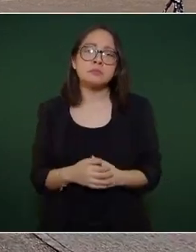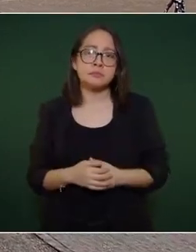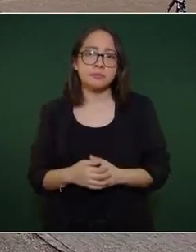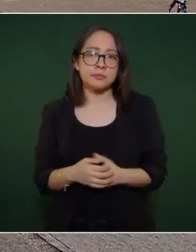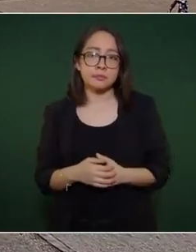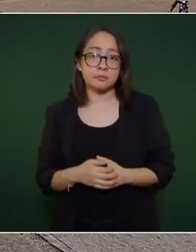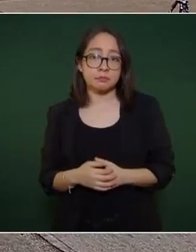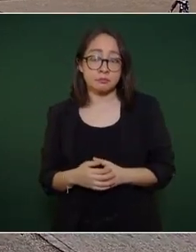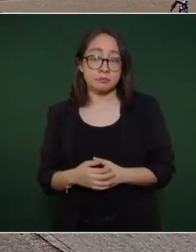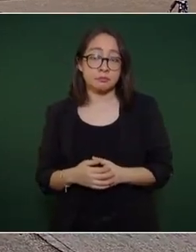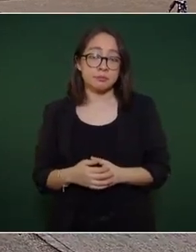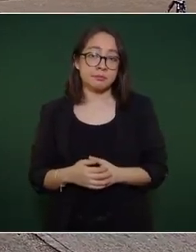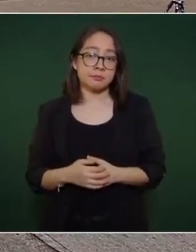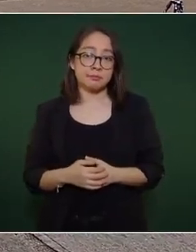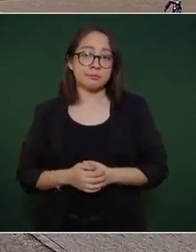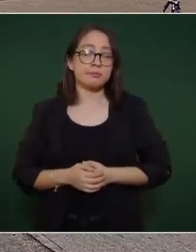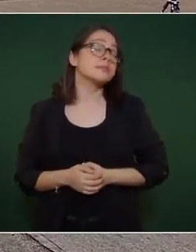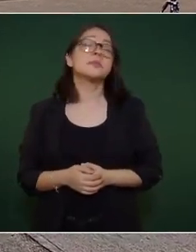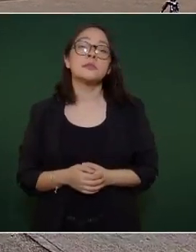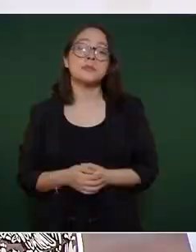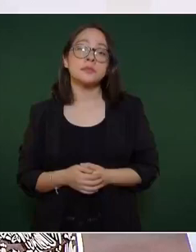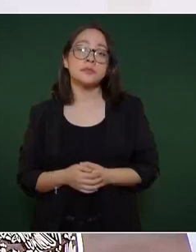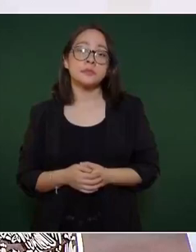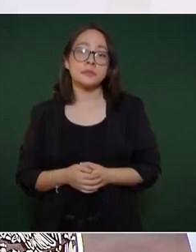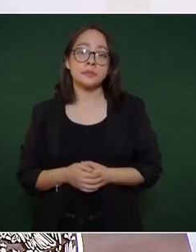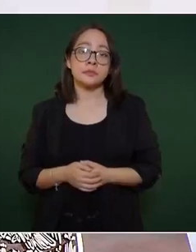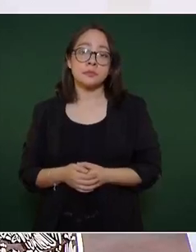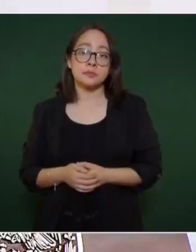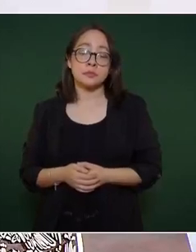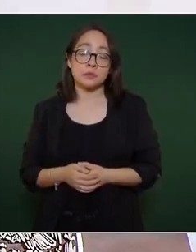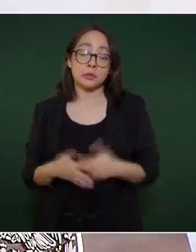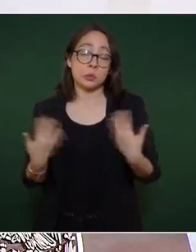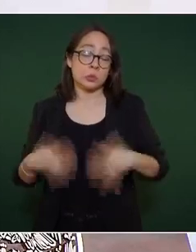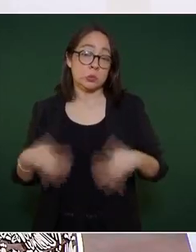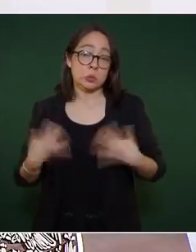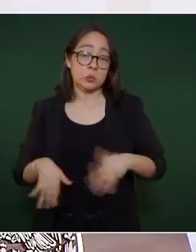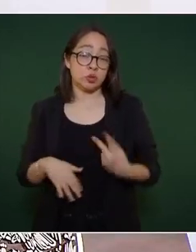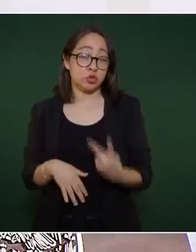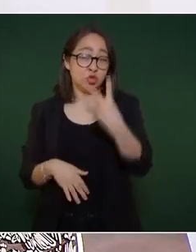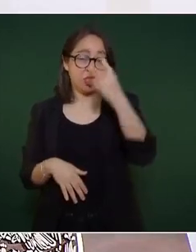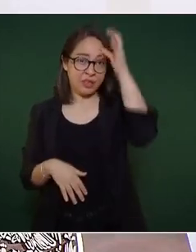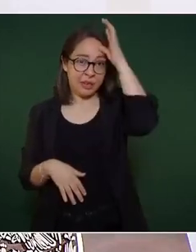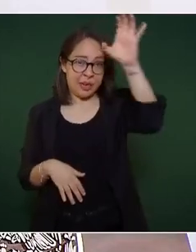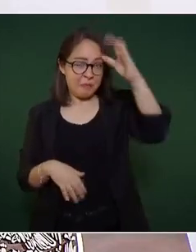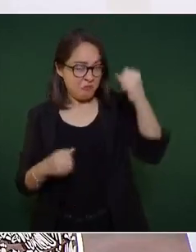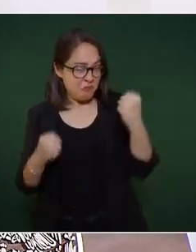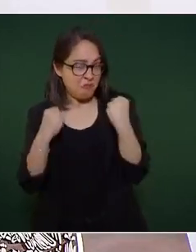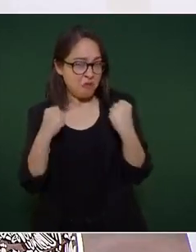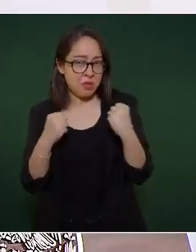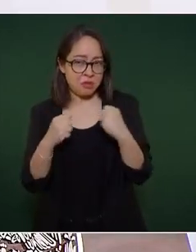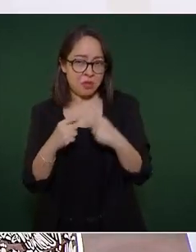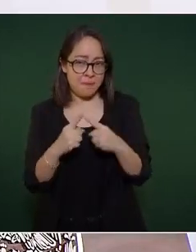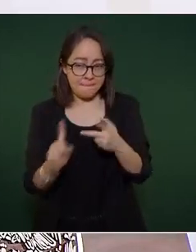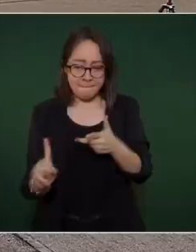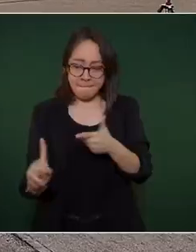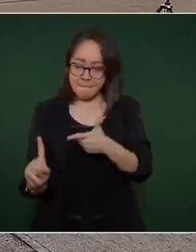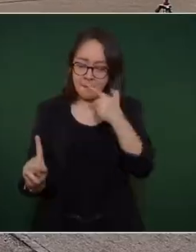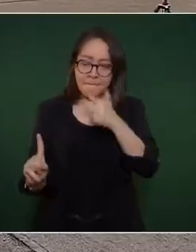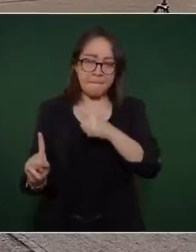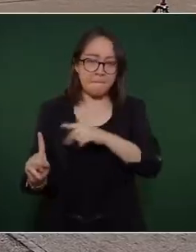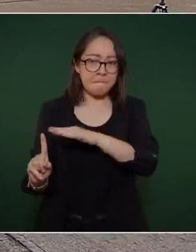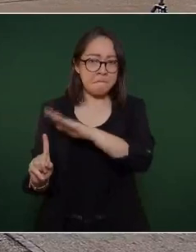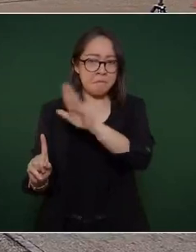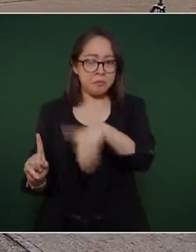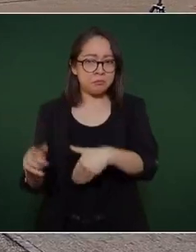Tenemos en cuanto a dos de los delitos de gran impacto, homicidios dolosos, que nos lo